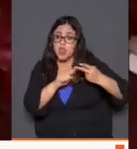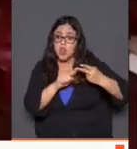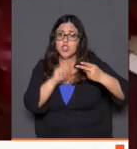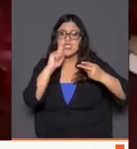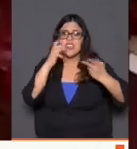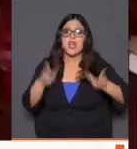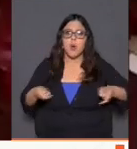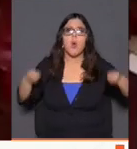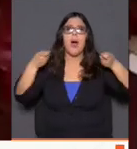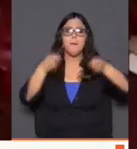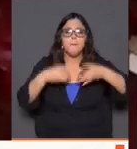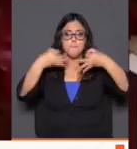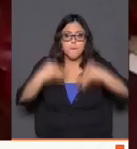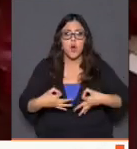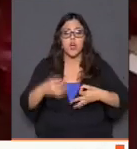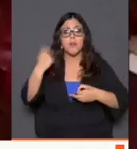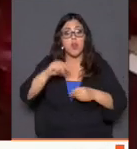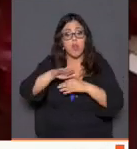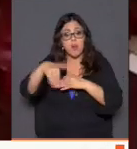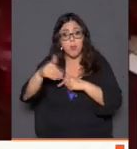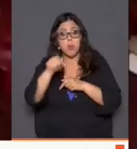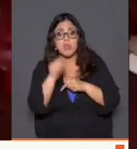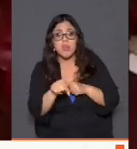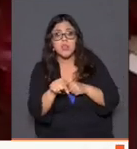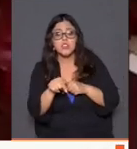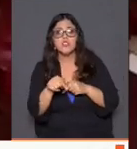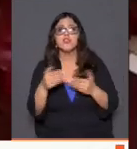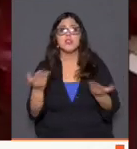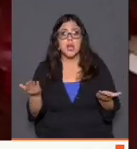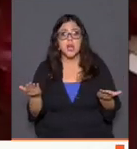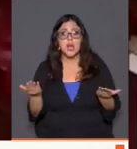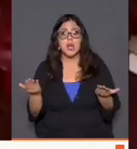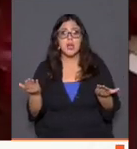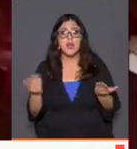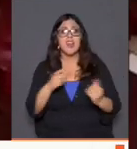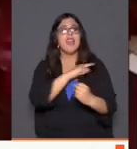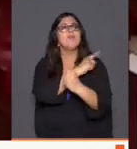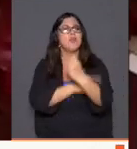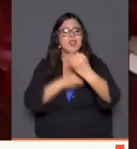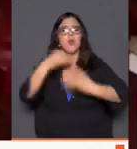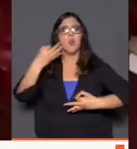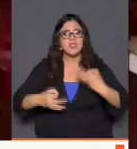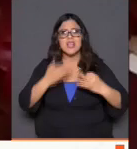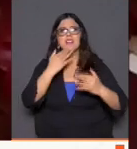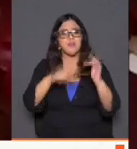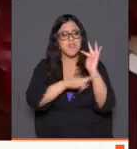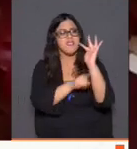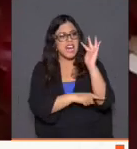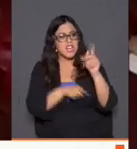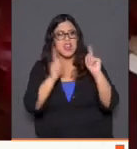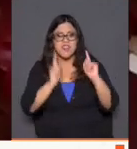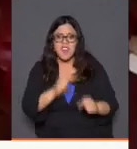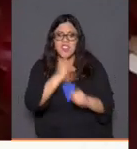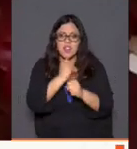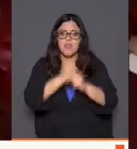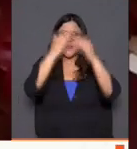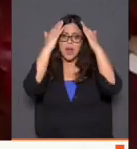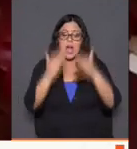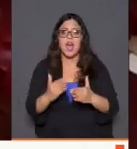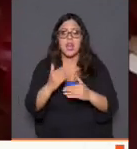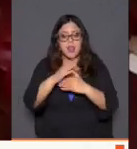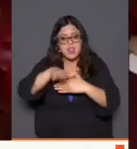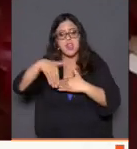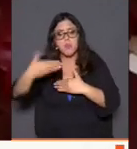aporte. Pero luego de esto, ¿cierto? Tiene que venir el Poder Judicial y la Fiscalía en que hagan el trabajo que viene posterior y